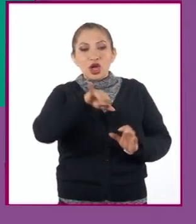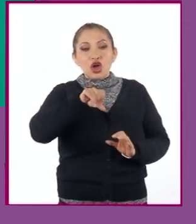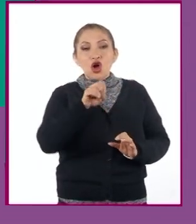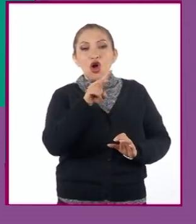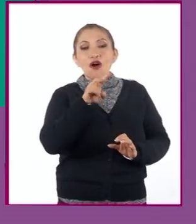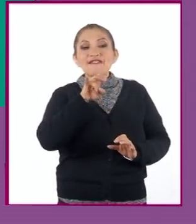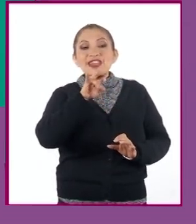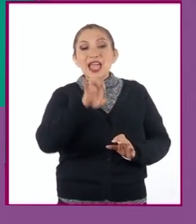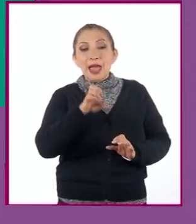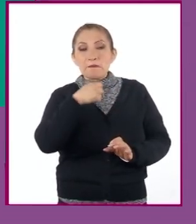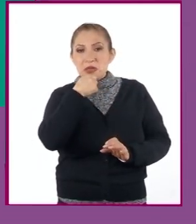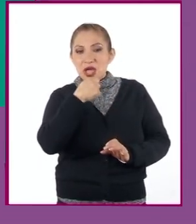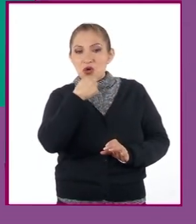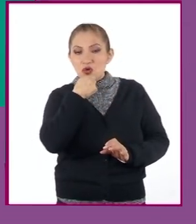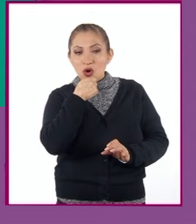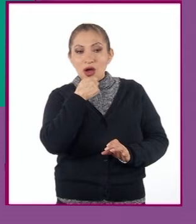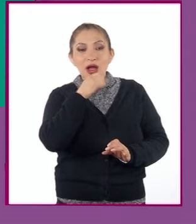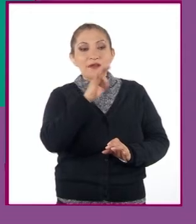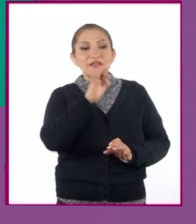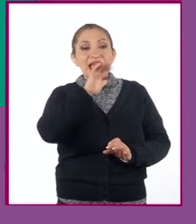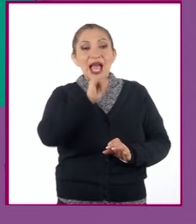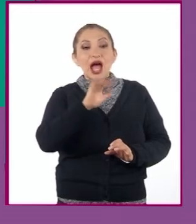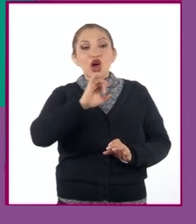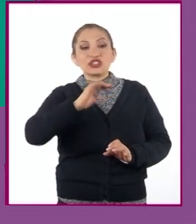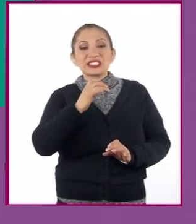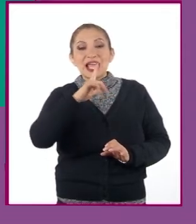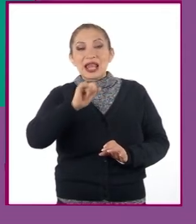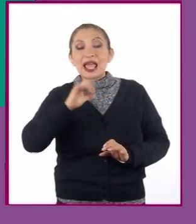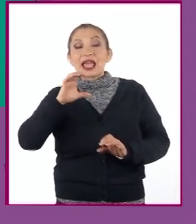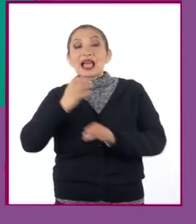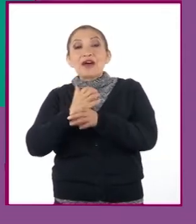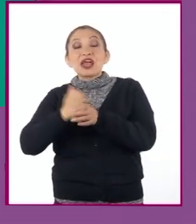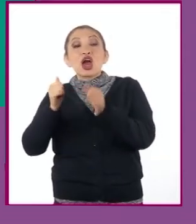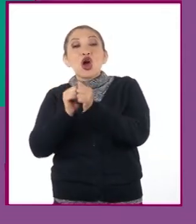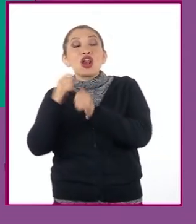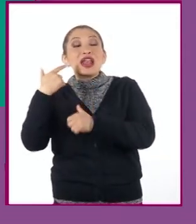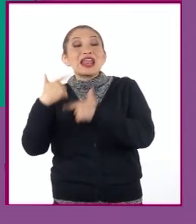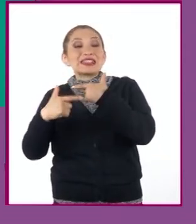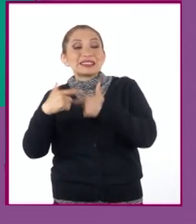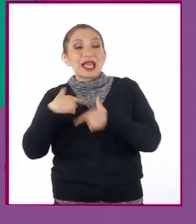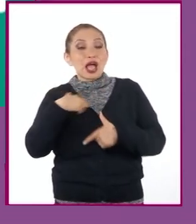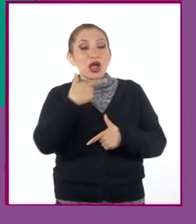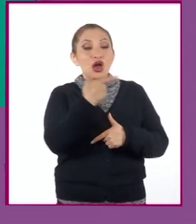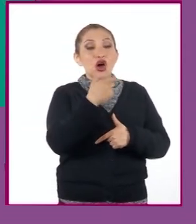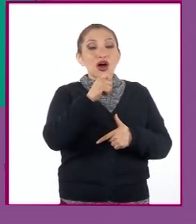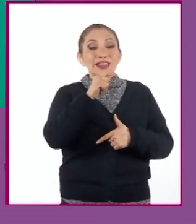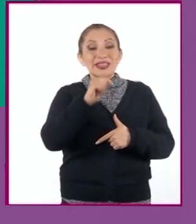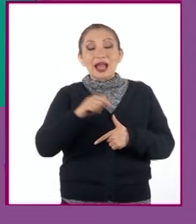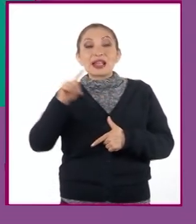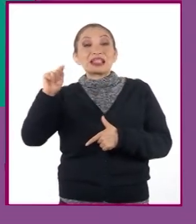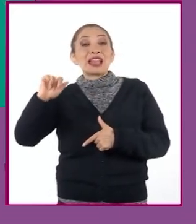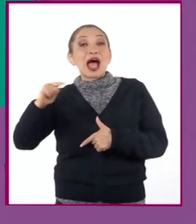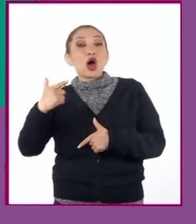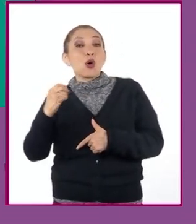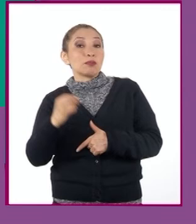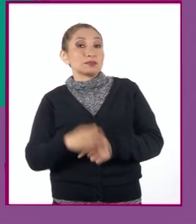jovié, viejo, fecá con chele, café con leche, gotán, tango.